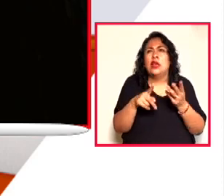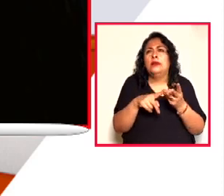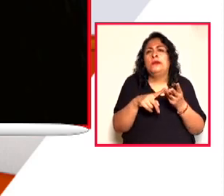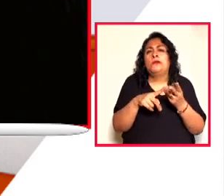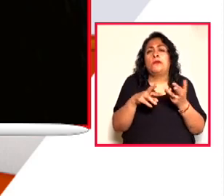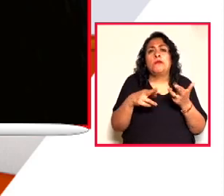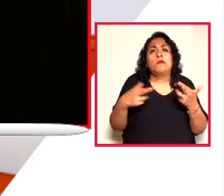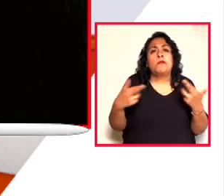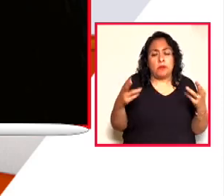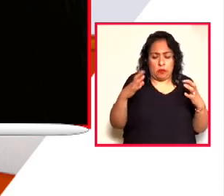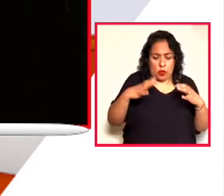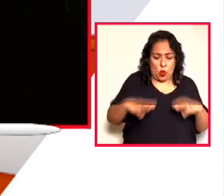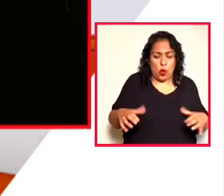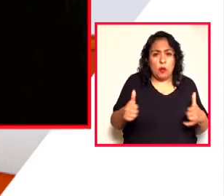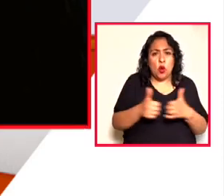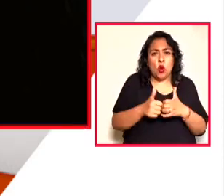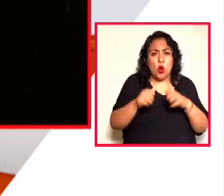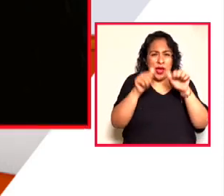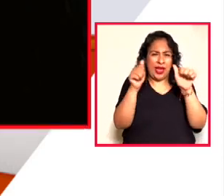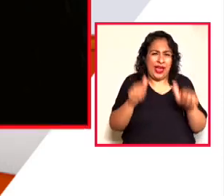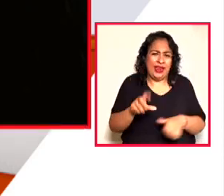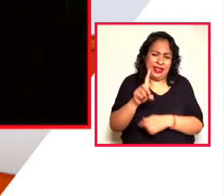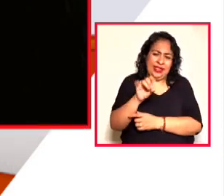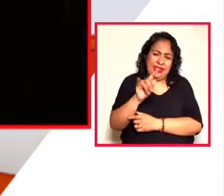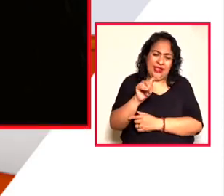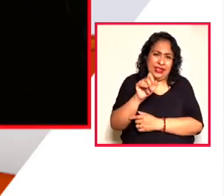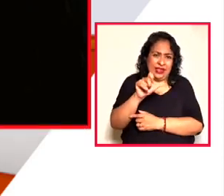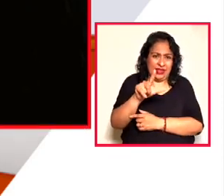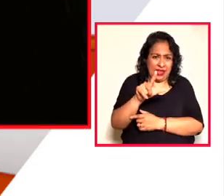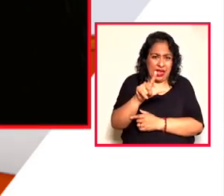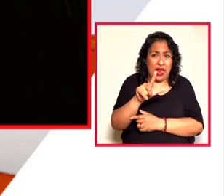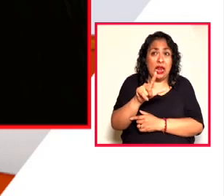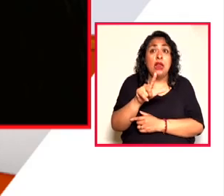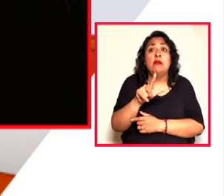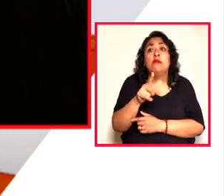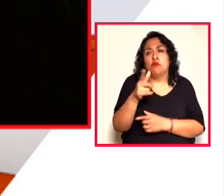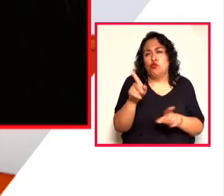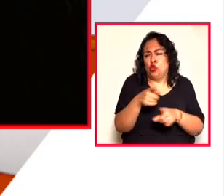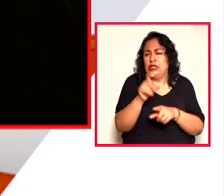del cuerpo con las artes digitales y música.